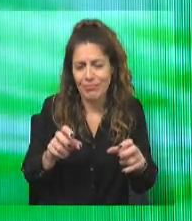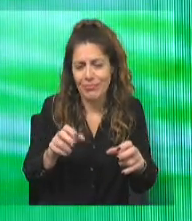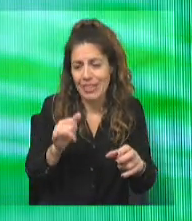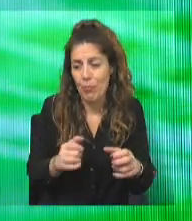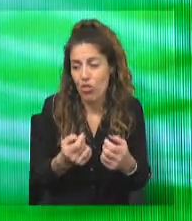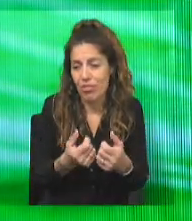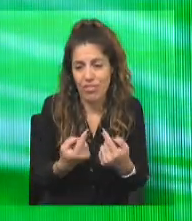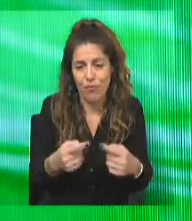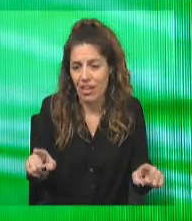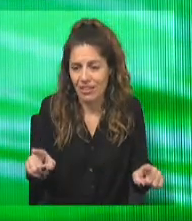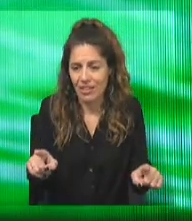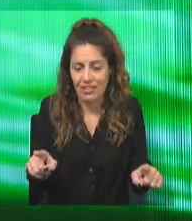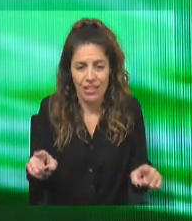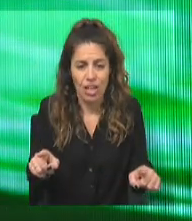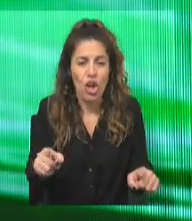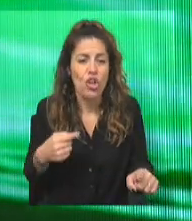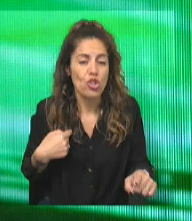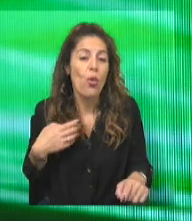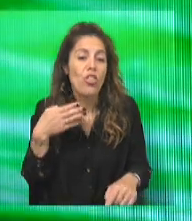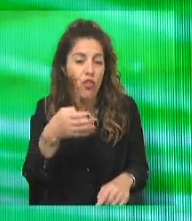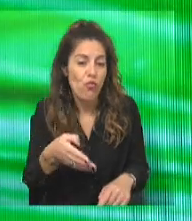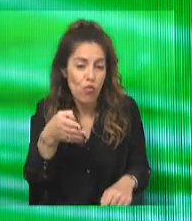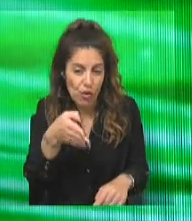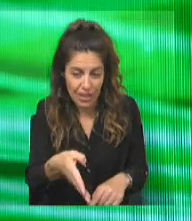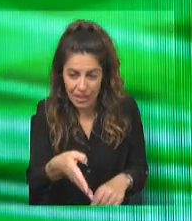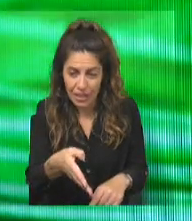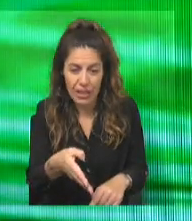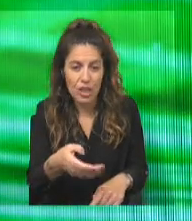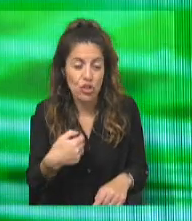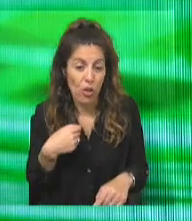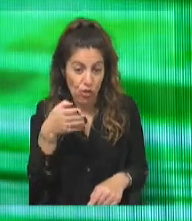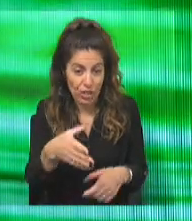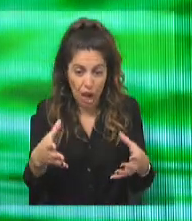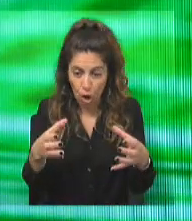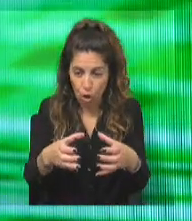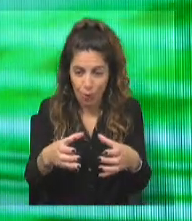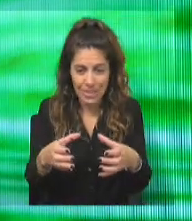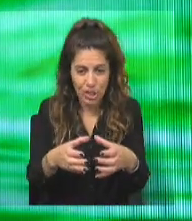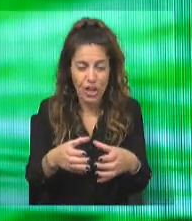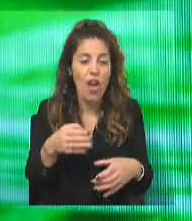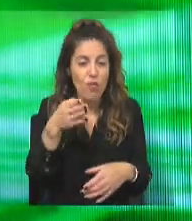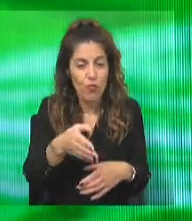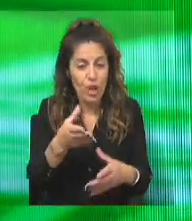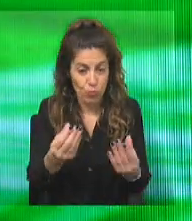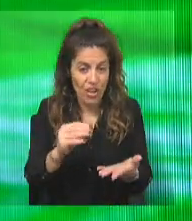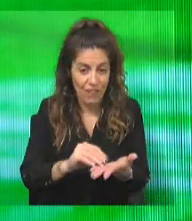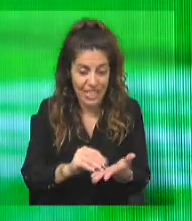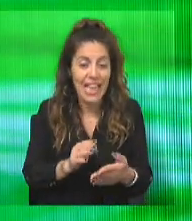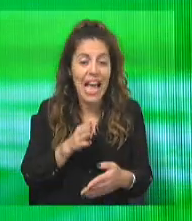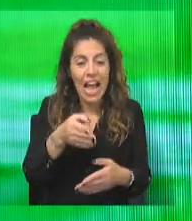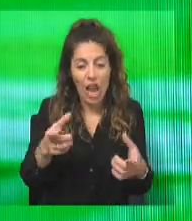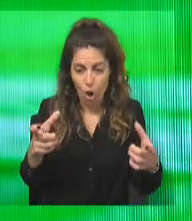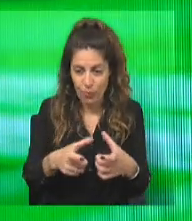absolutamente las veces que yo he ido además a las a las comisiones que fui varias veces a las comisiones de género y